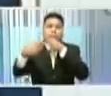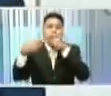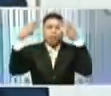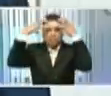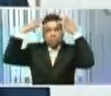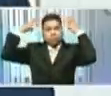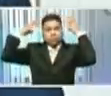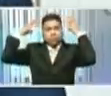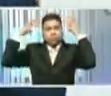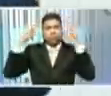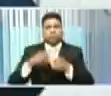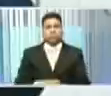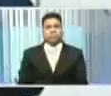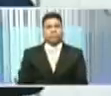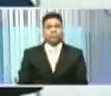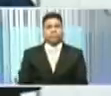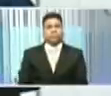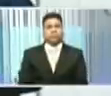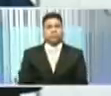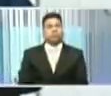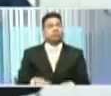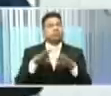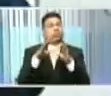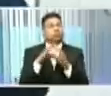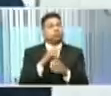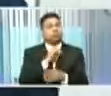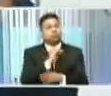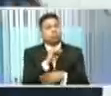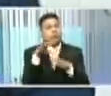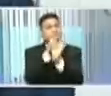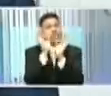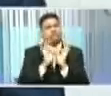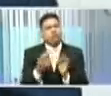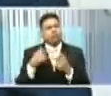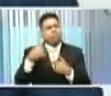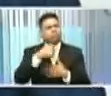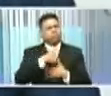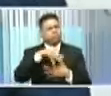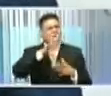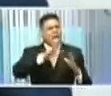son la expresión de lo podrido que tiene el alma.